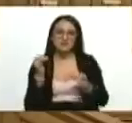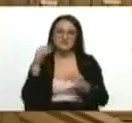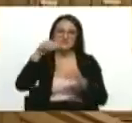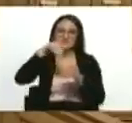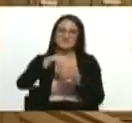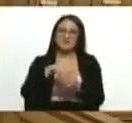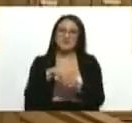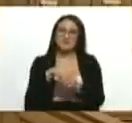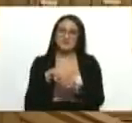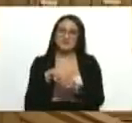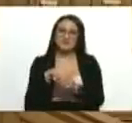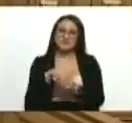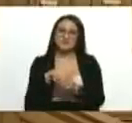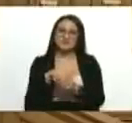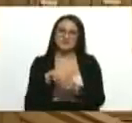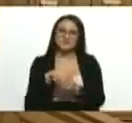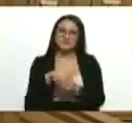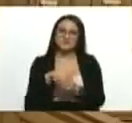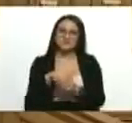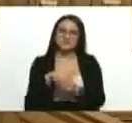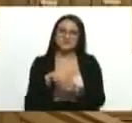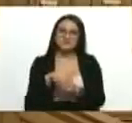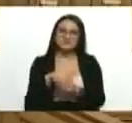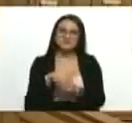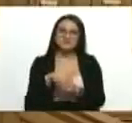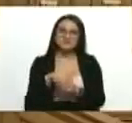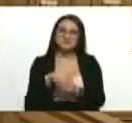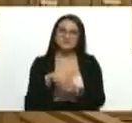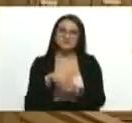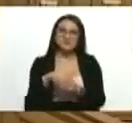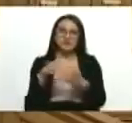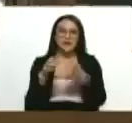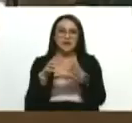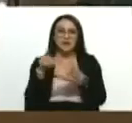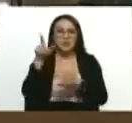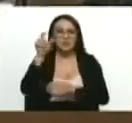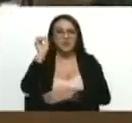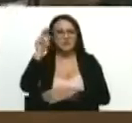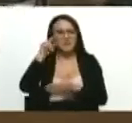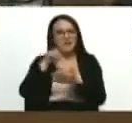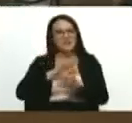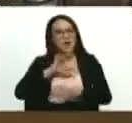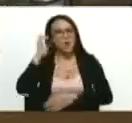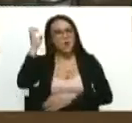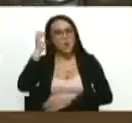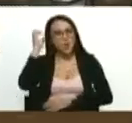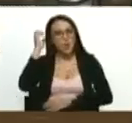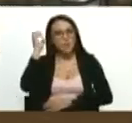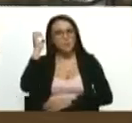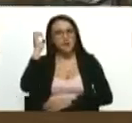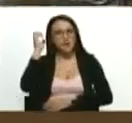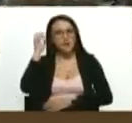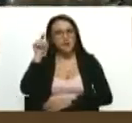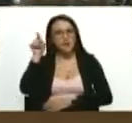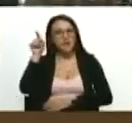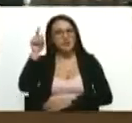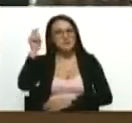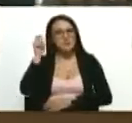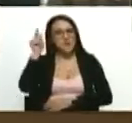injerencista del Parlamento Europeo, de los eurodiputados